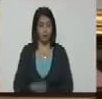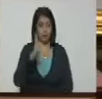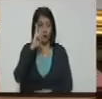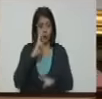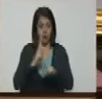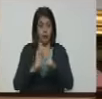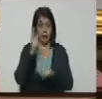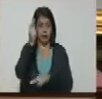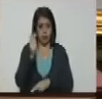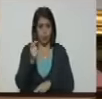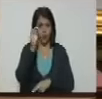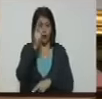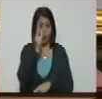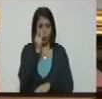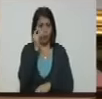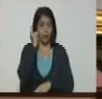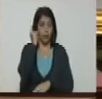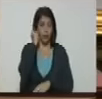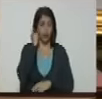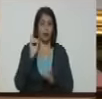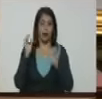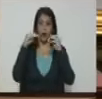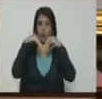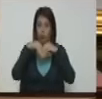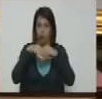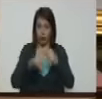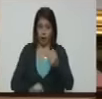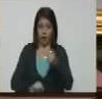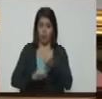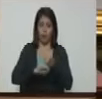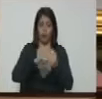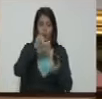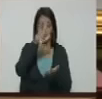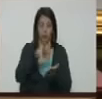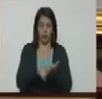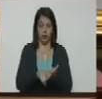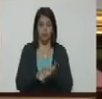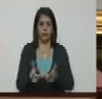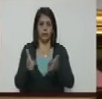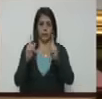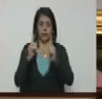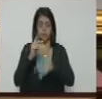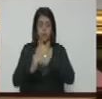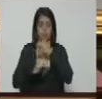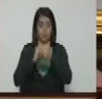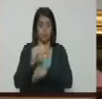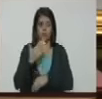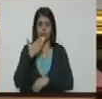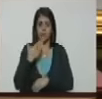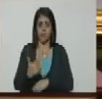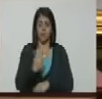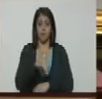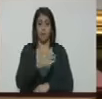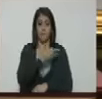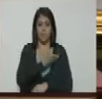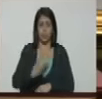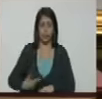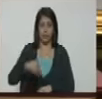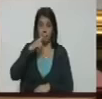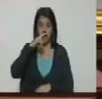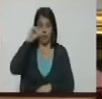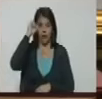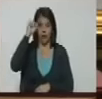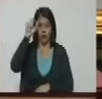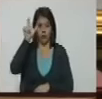las honorables diputadas y los honorables diputados que estén a favor de aprobar la autorización correspondiente solicitada por el ciudadano Nicolás